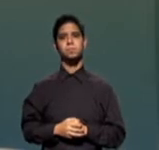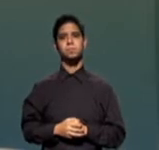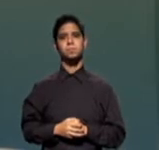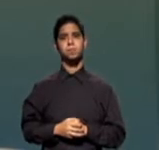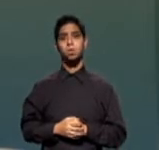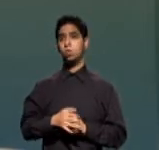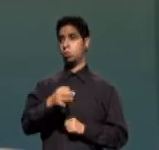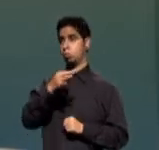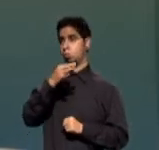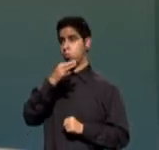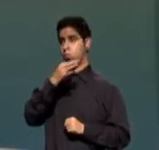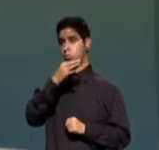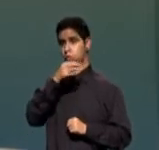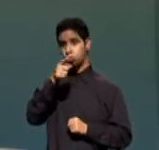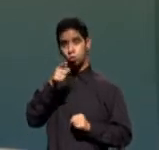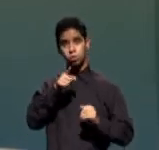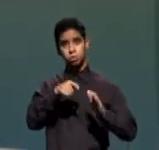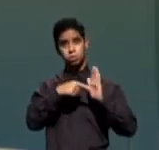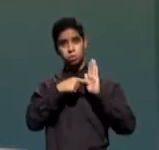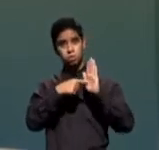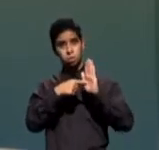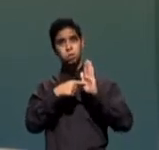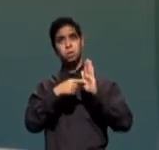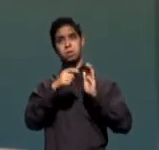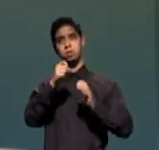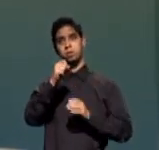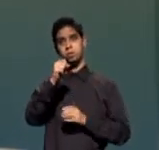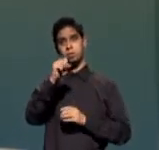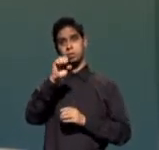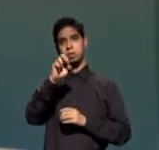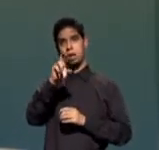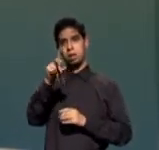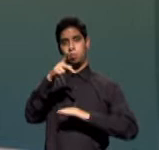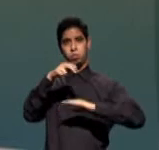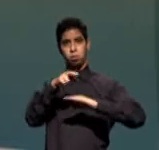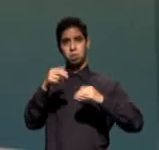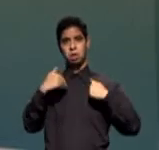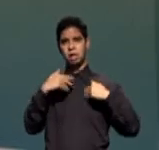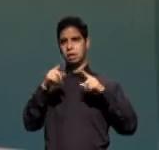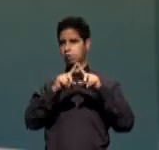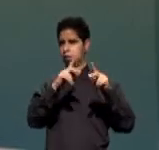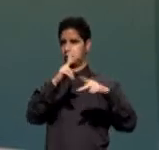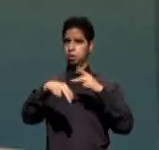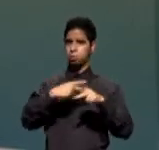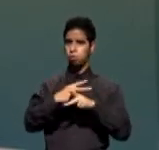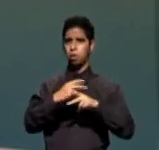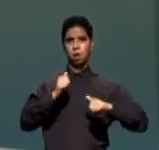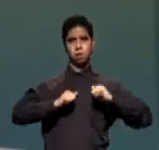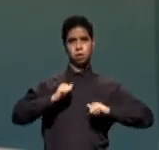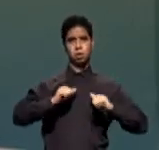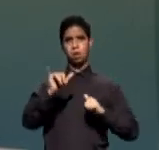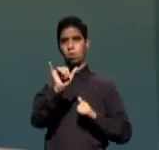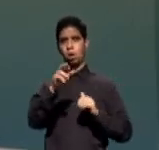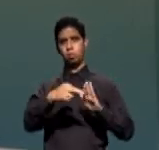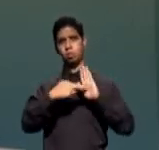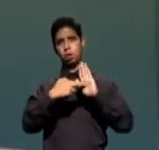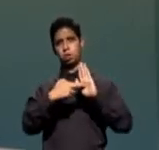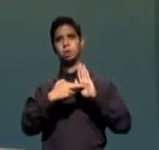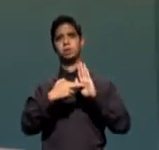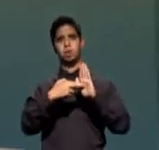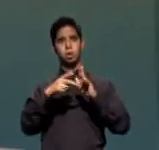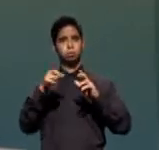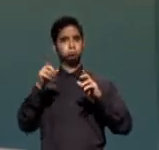transmisión del Teletón 2017, SER de Puerto Rico recibió en su sede artistas y representantes de los medios de comunicación para